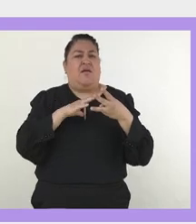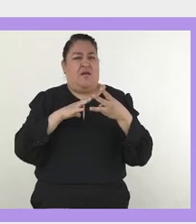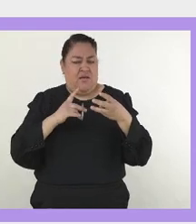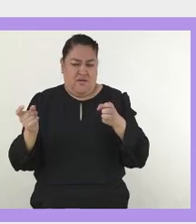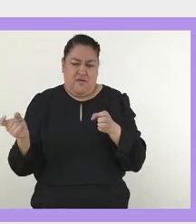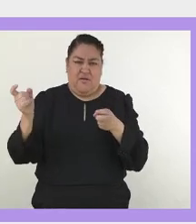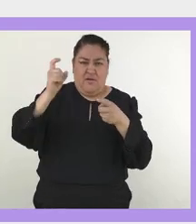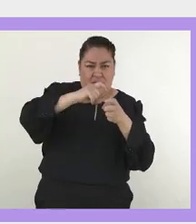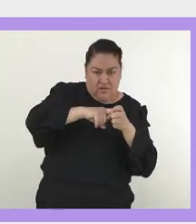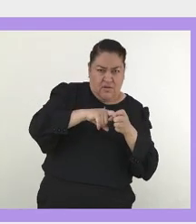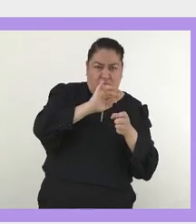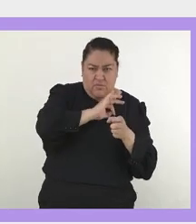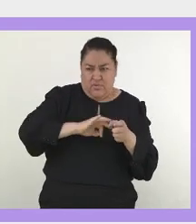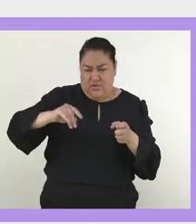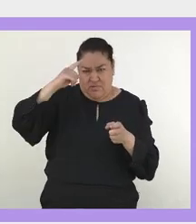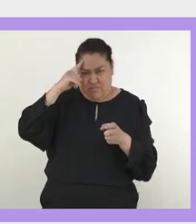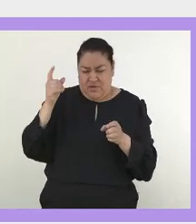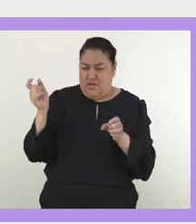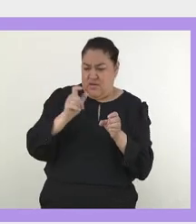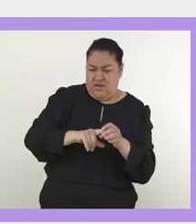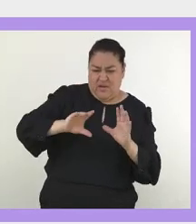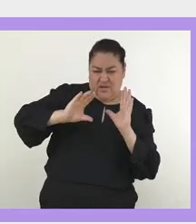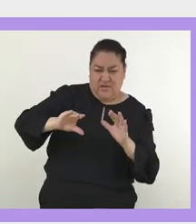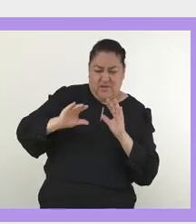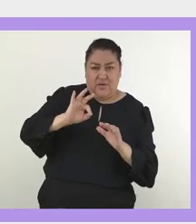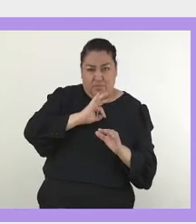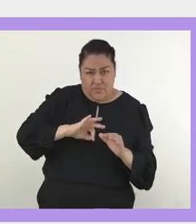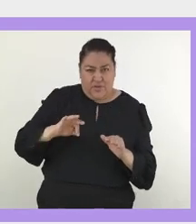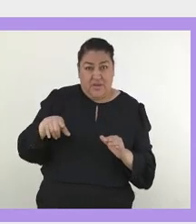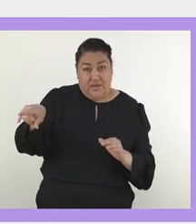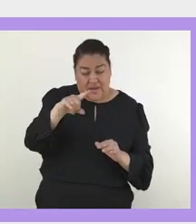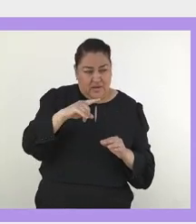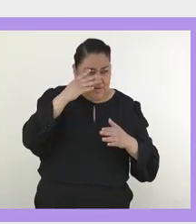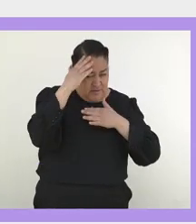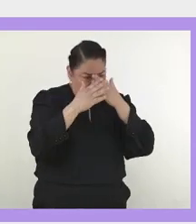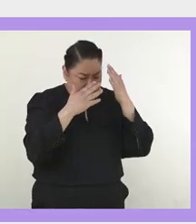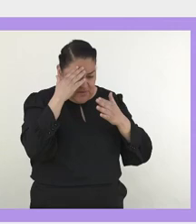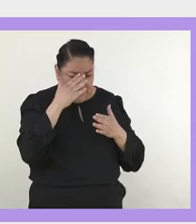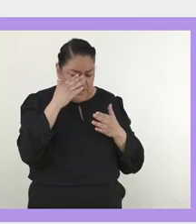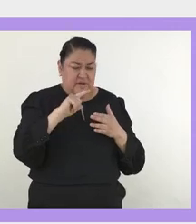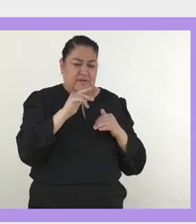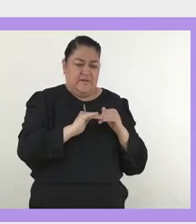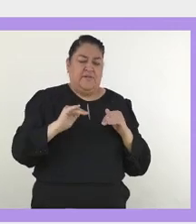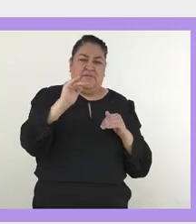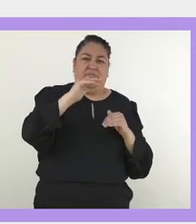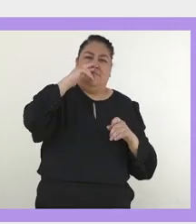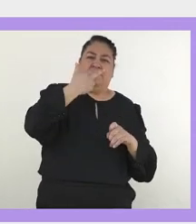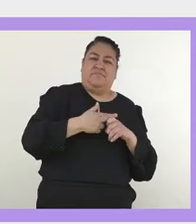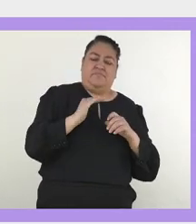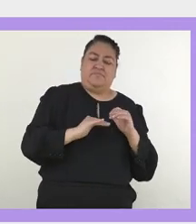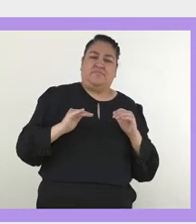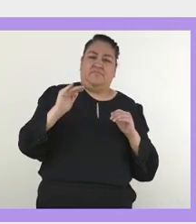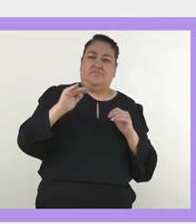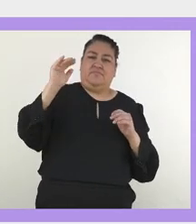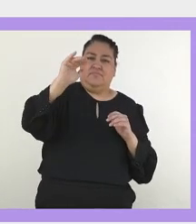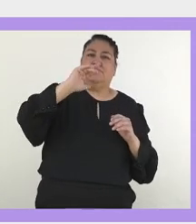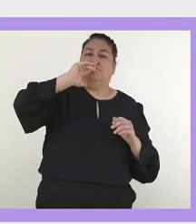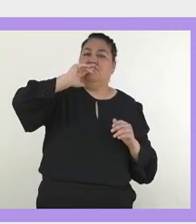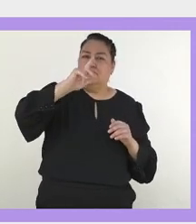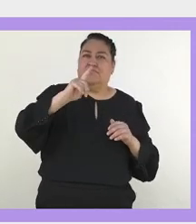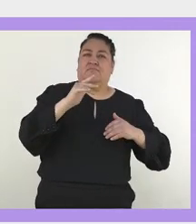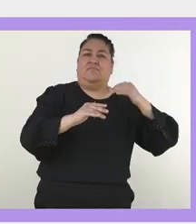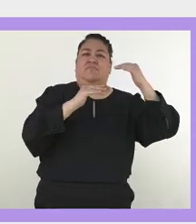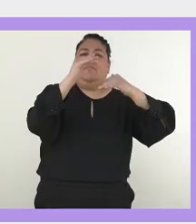lo puedan hacer Hay facilidades para que lo puedan hacer es cuestión de tomar el reto tomar las riendas acercarse a la instancia